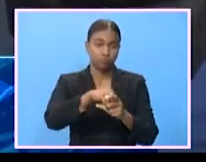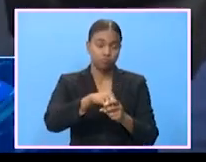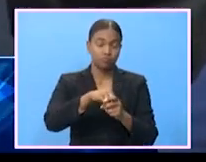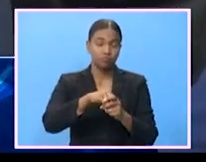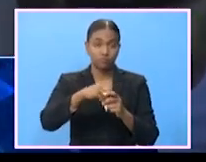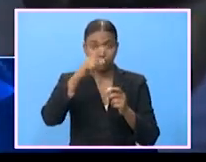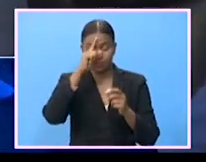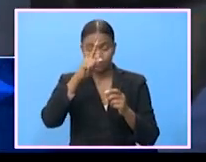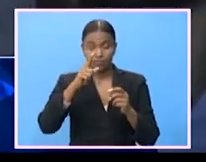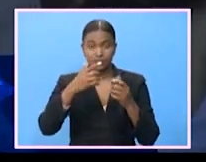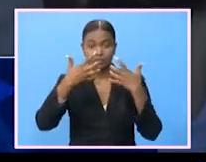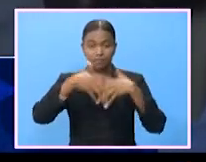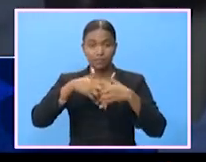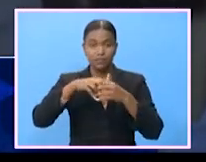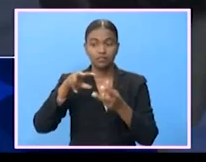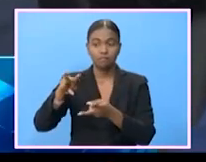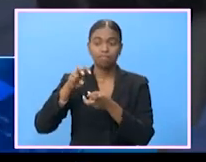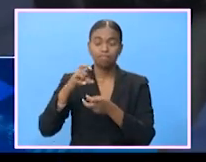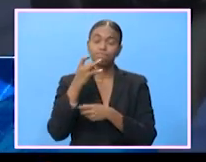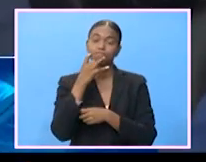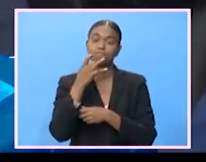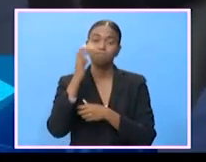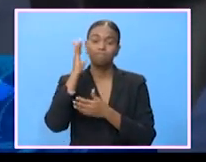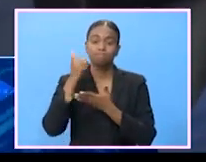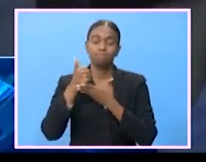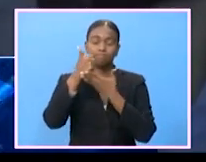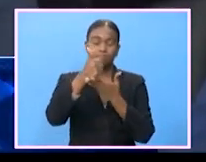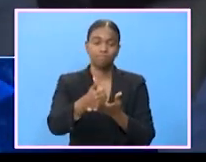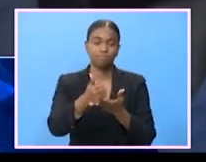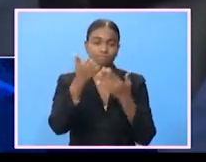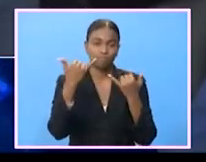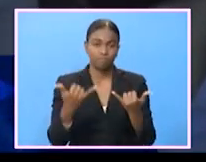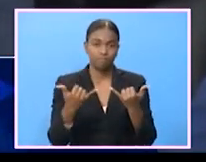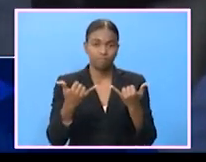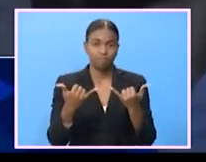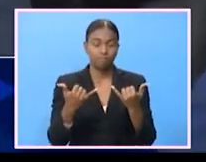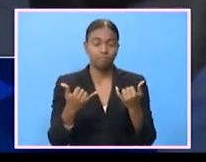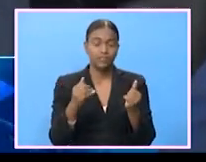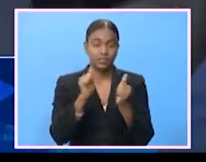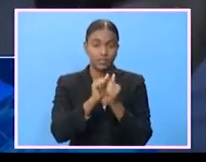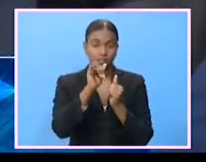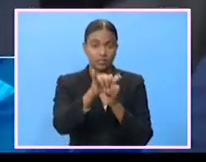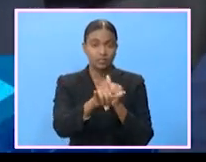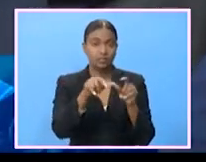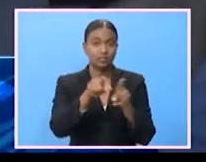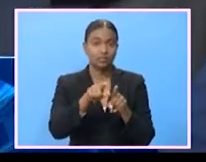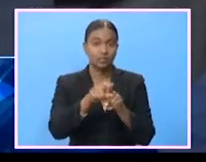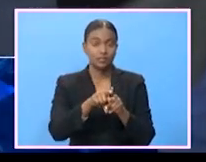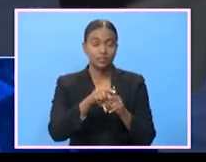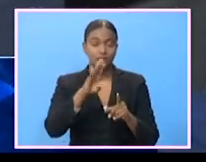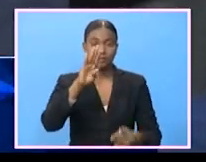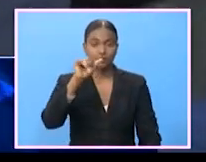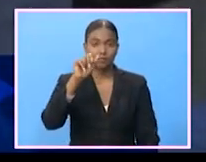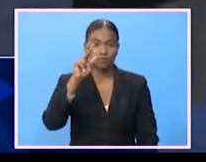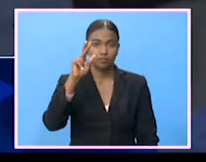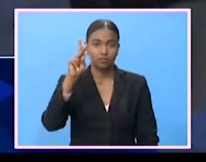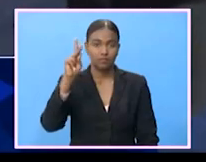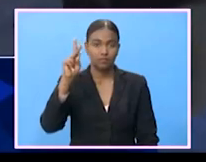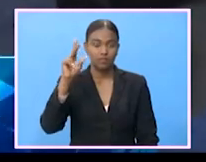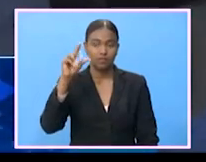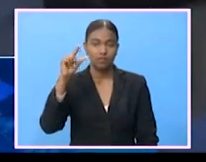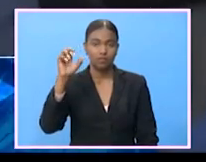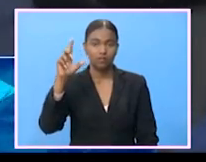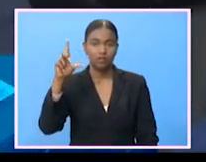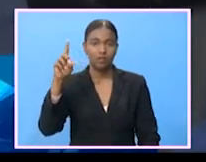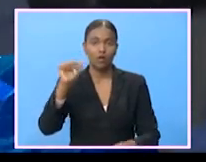de plantas eléctricas que están sirviéndole hoy a Falcondo, también a Barrigol y otra planta eléctrica